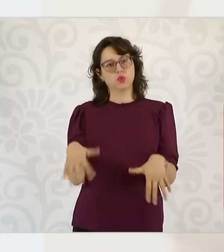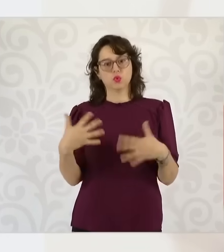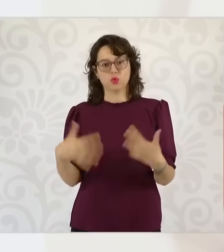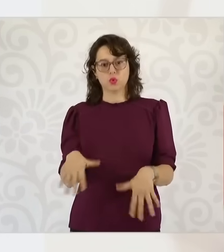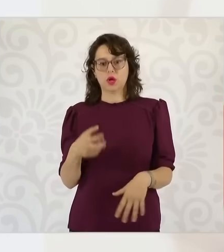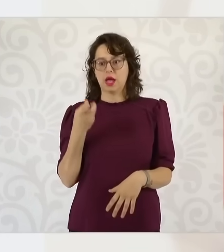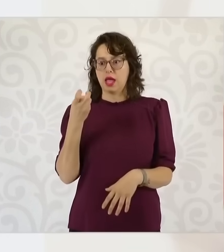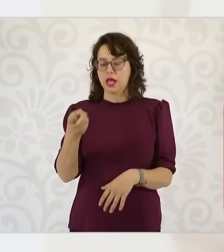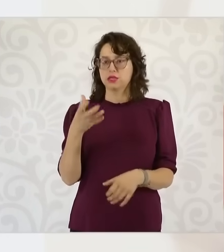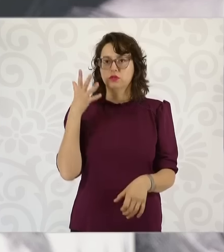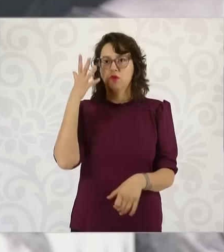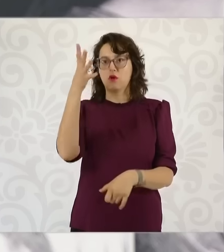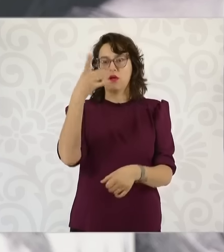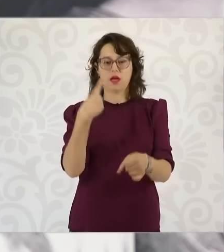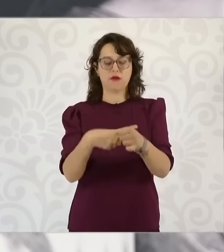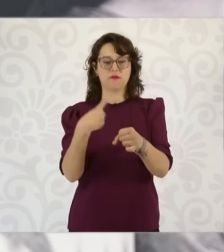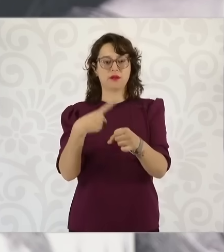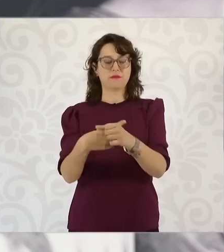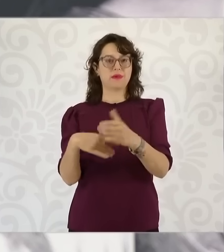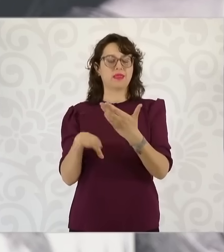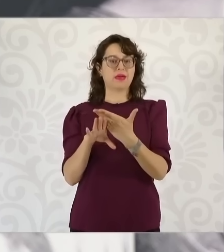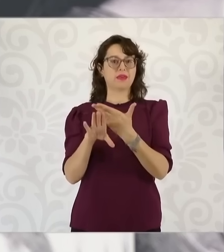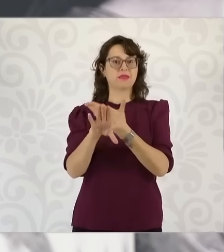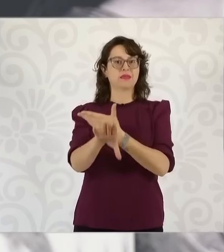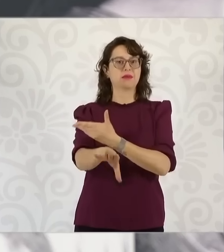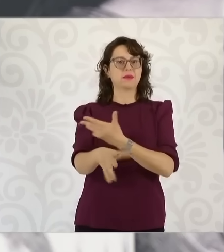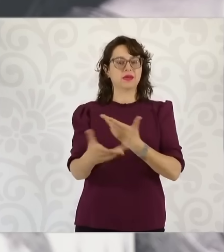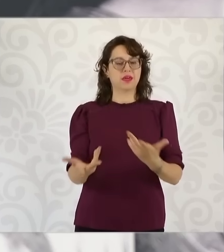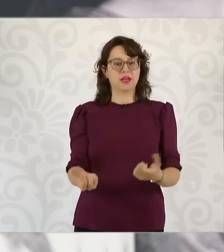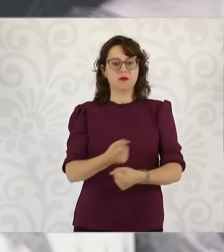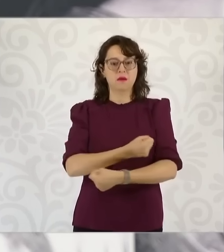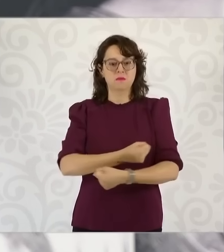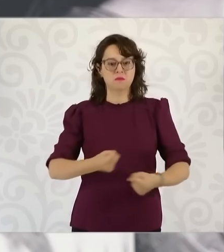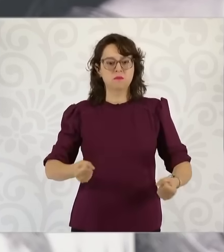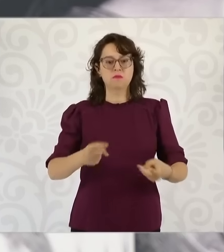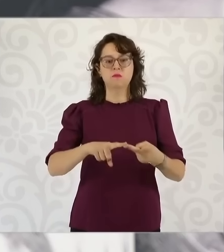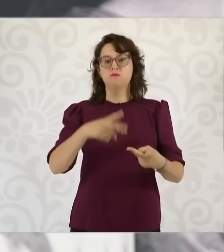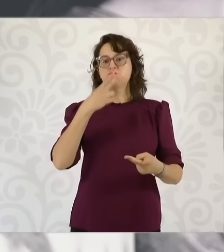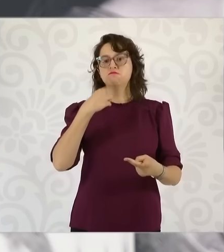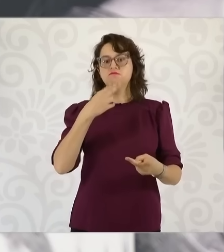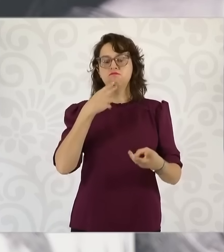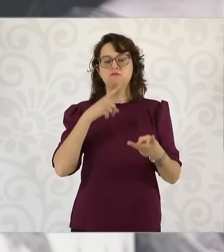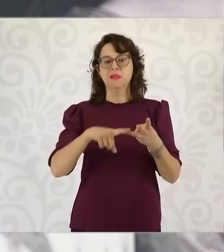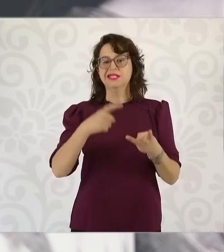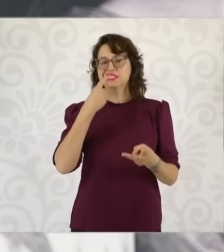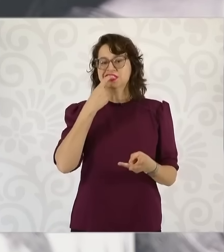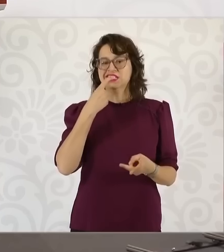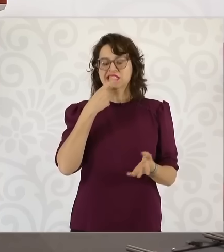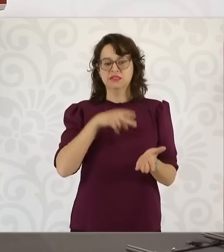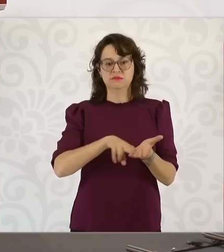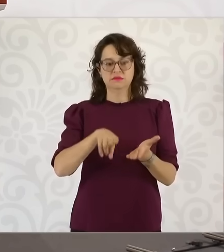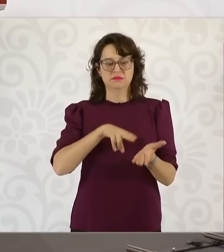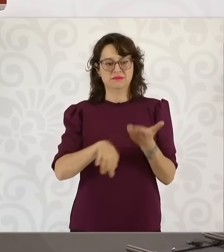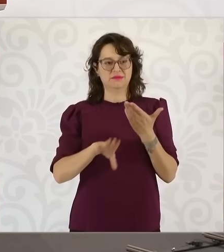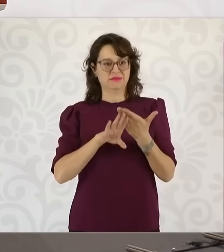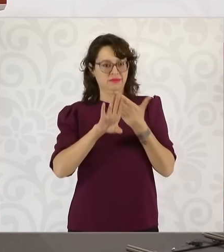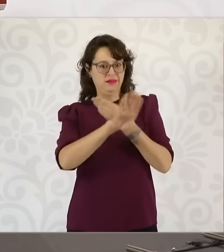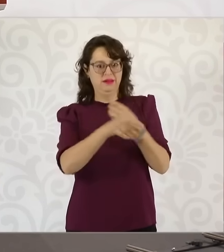manera de prevenir el desarrollo de obesidad, diabetes, caries dental. Muchas gracias.